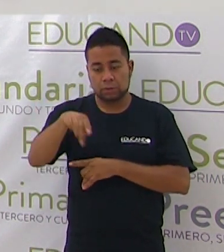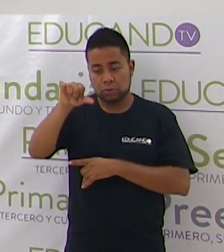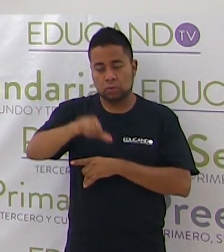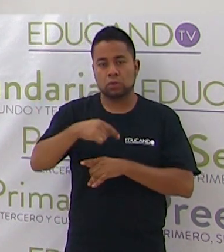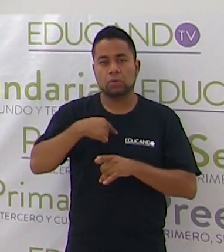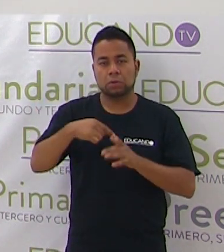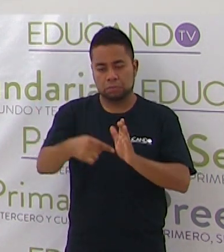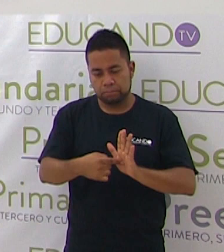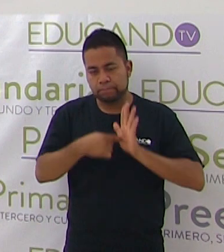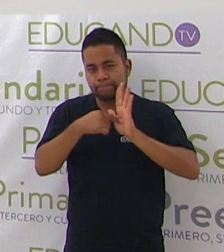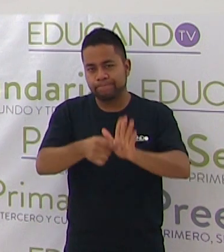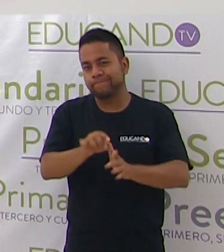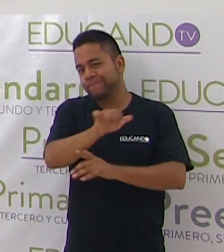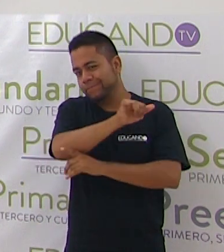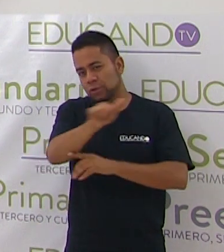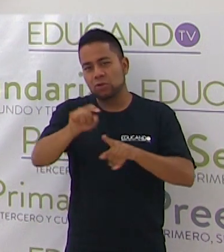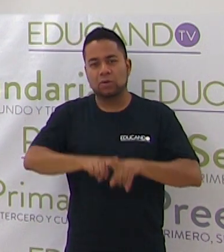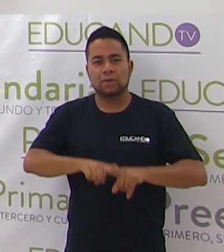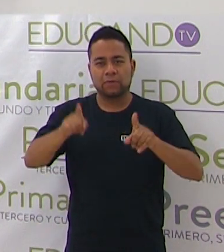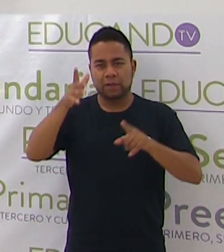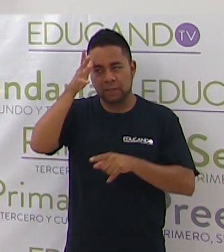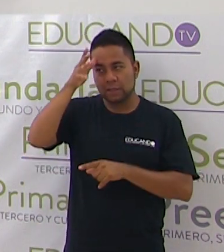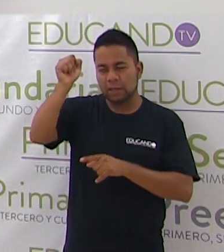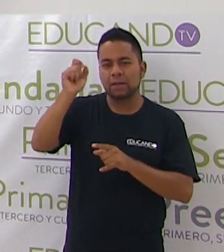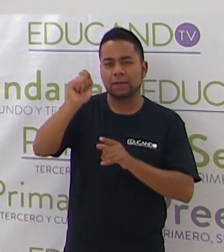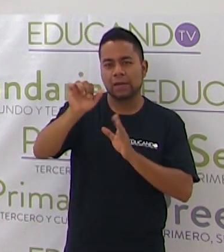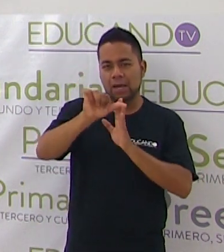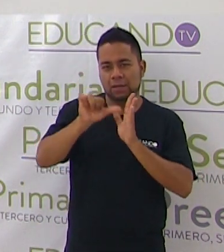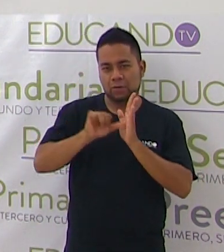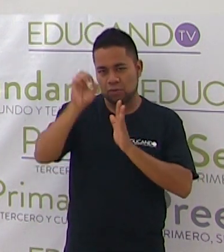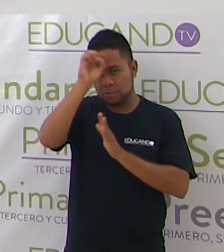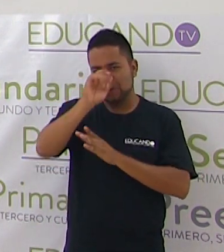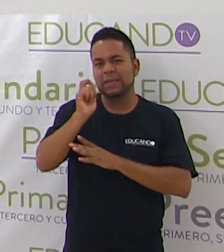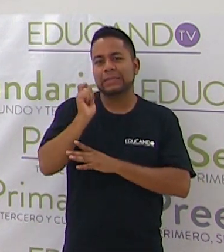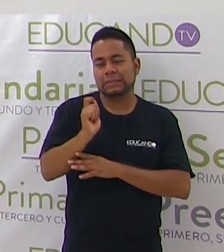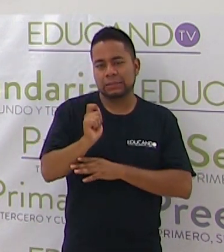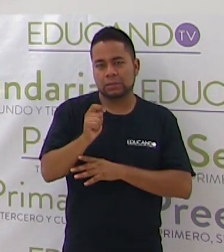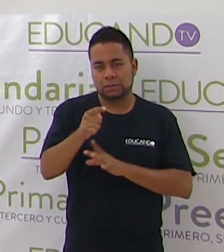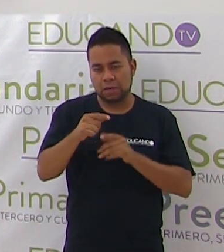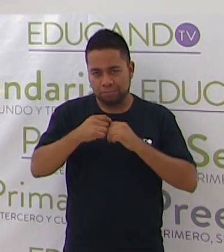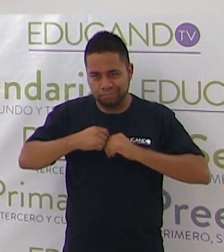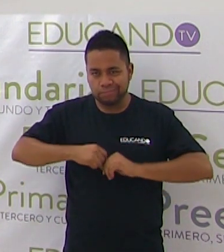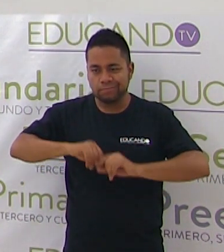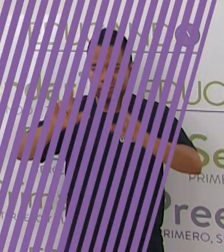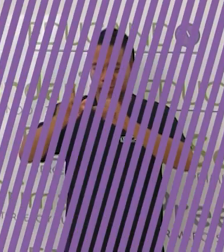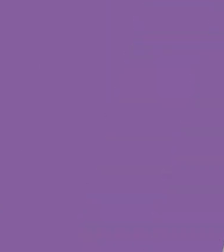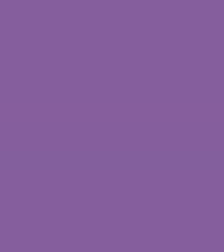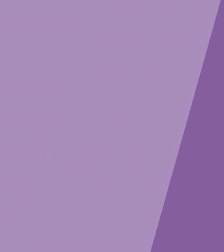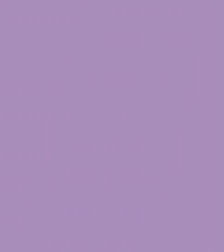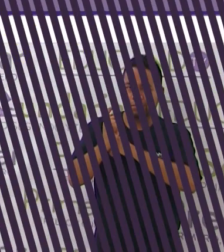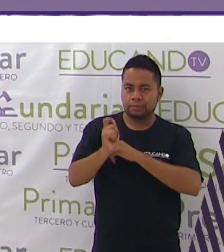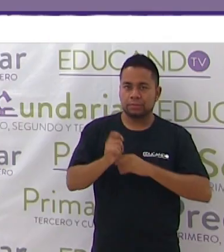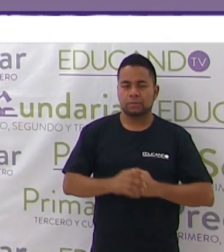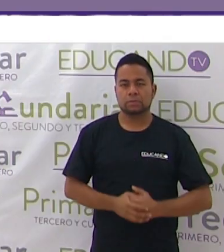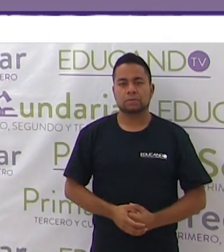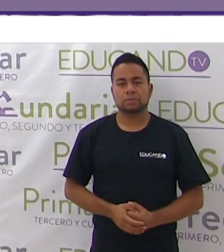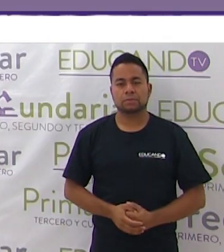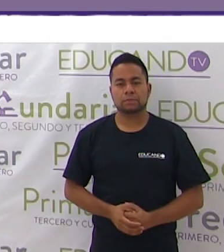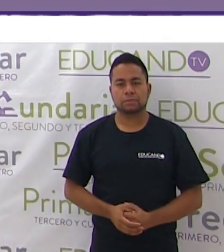traje otro concepto de artículo de opinión, el cual vamos a ver en pantalla. Adelante, por favor.